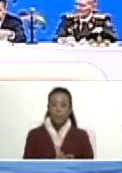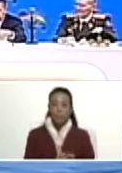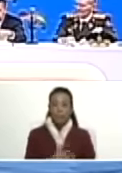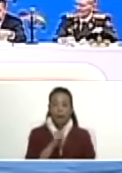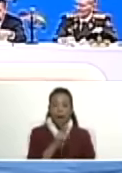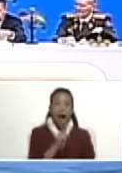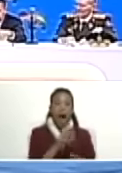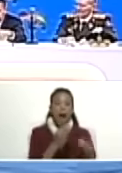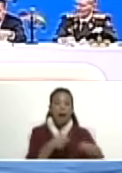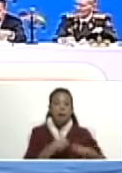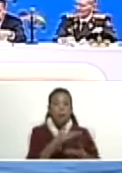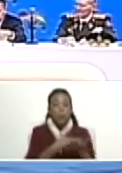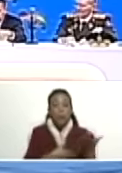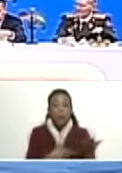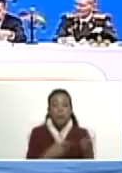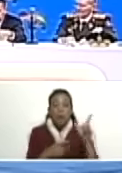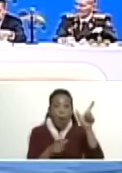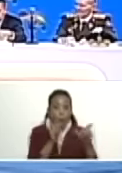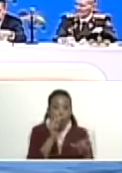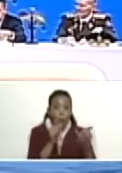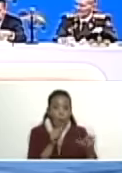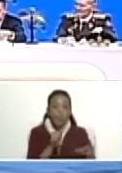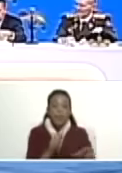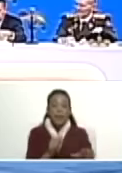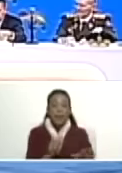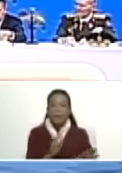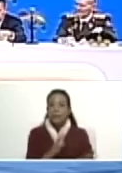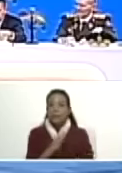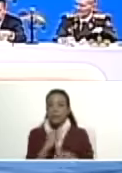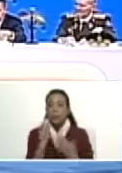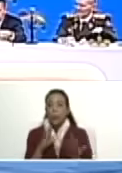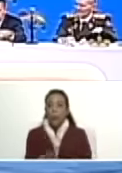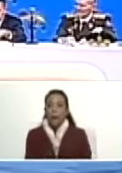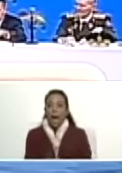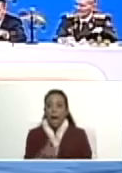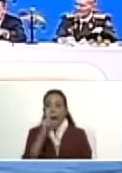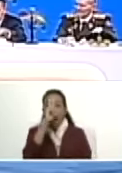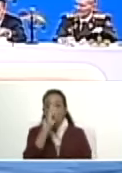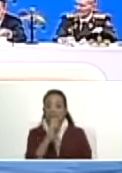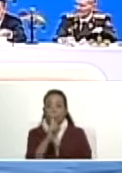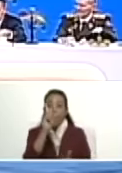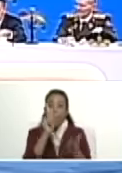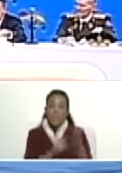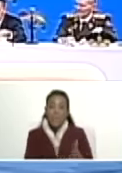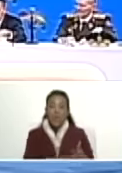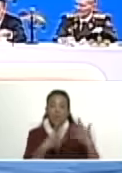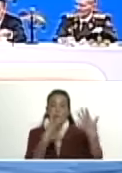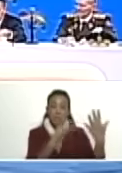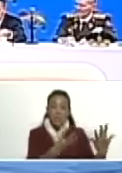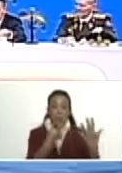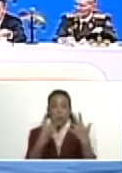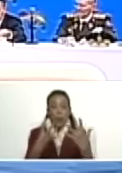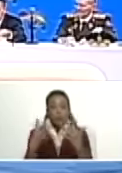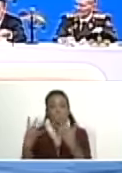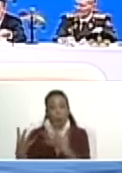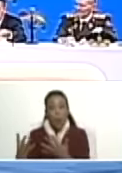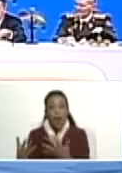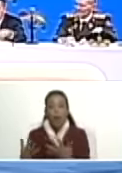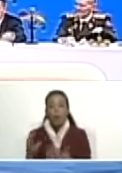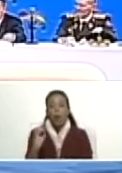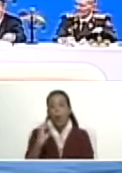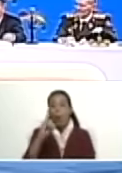A su muerte lo sucedió entre el año 1999 y 2007